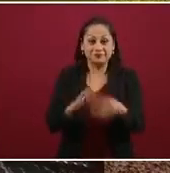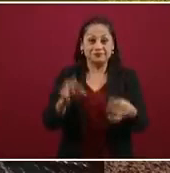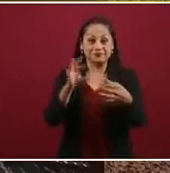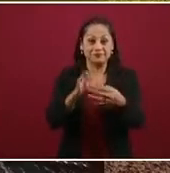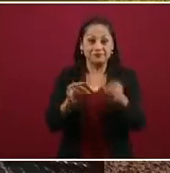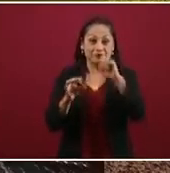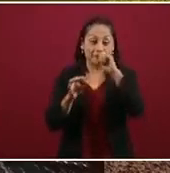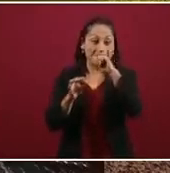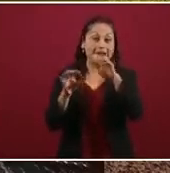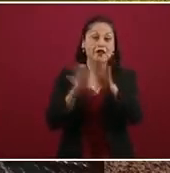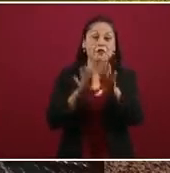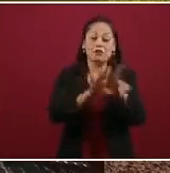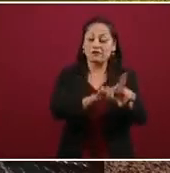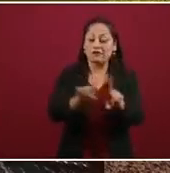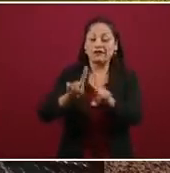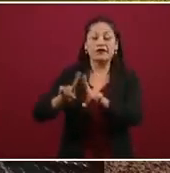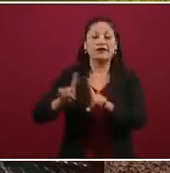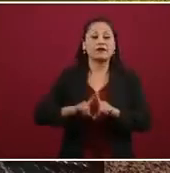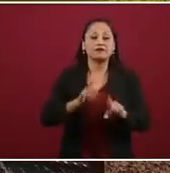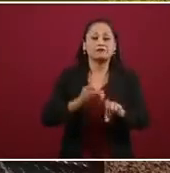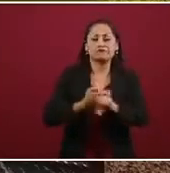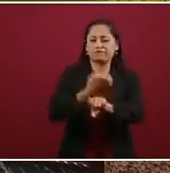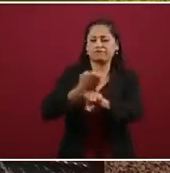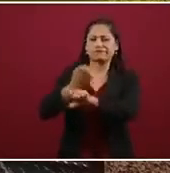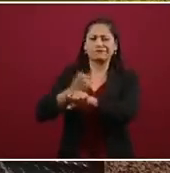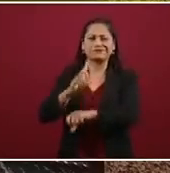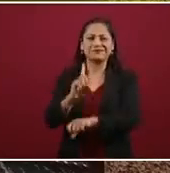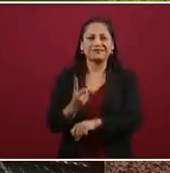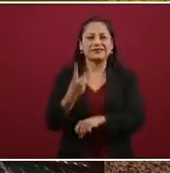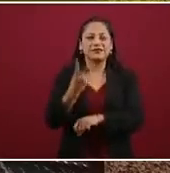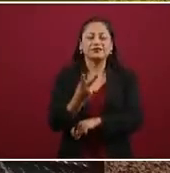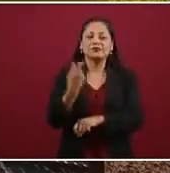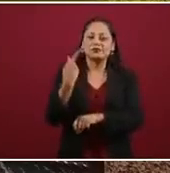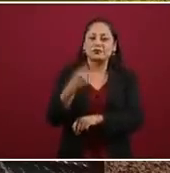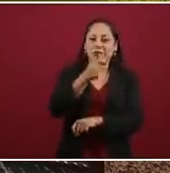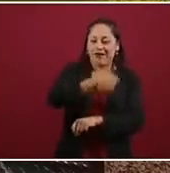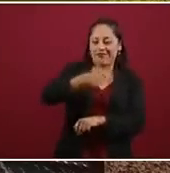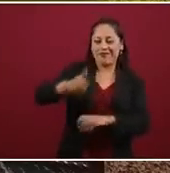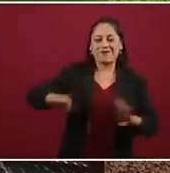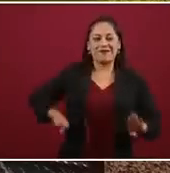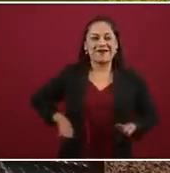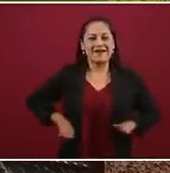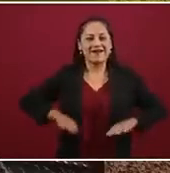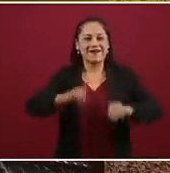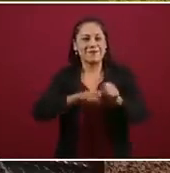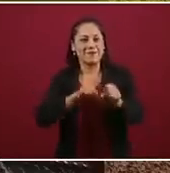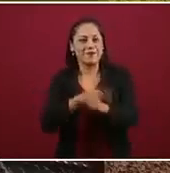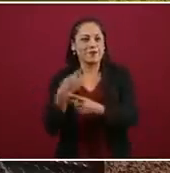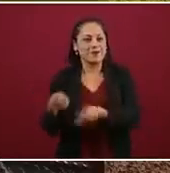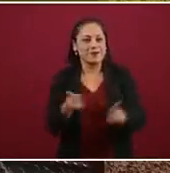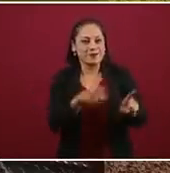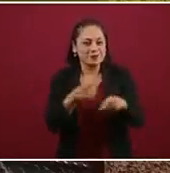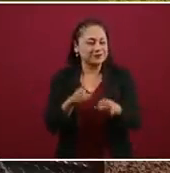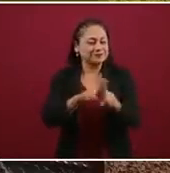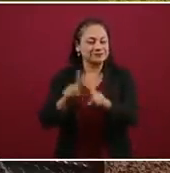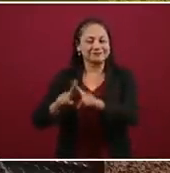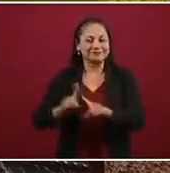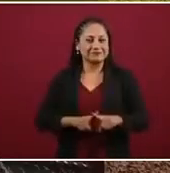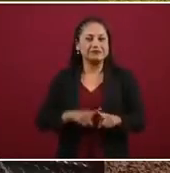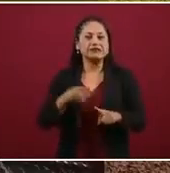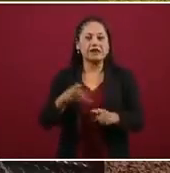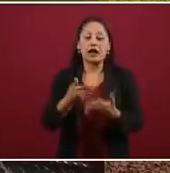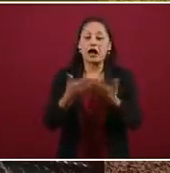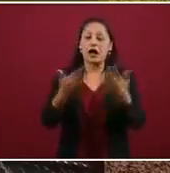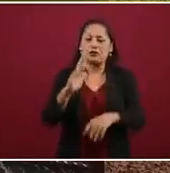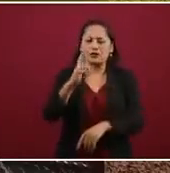las 32 entidades del país, con todo y su color y su música. Pero también lo invito a que recordemos un poco sobre el lugar